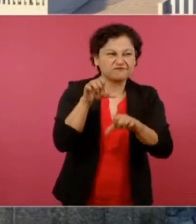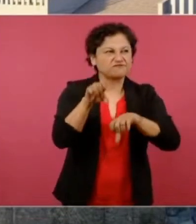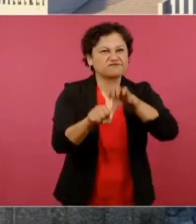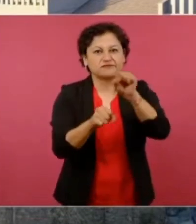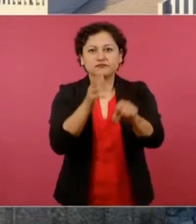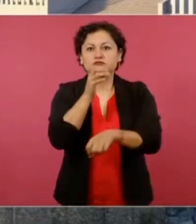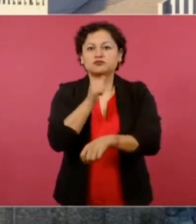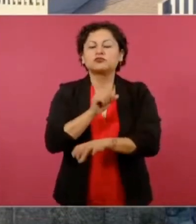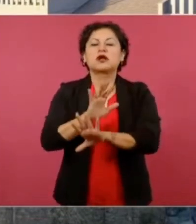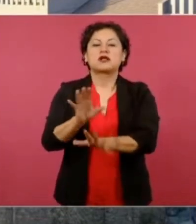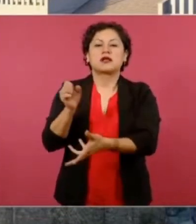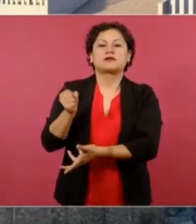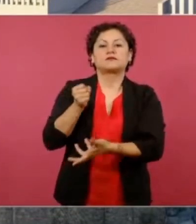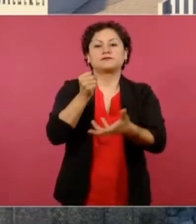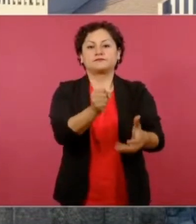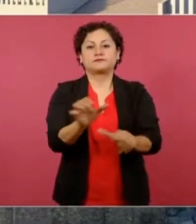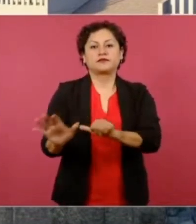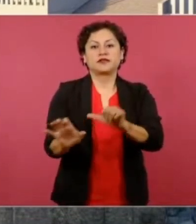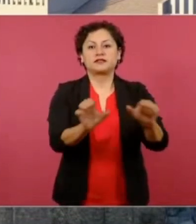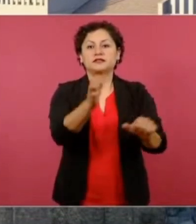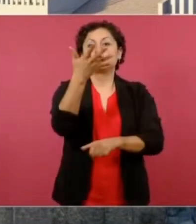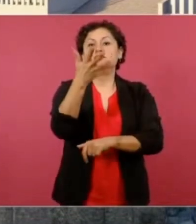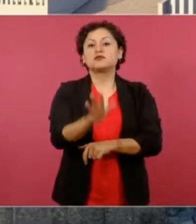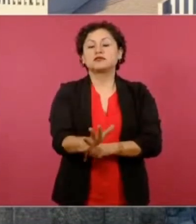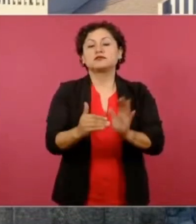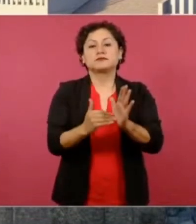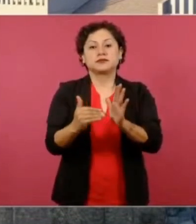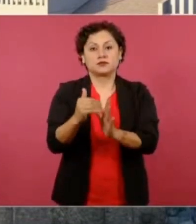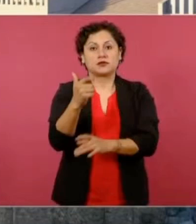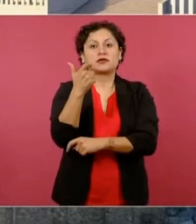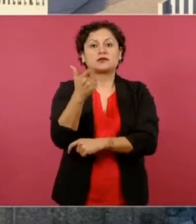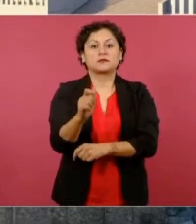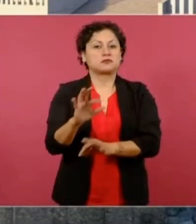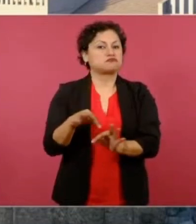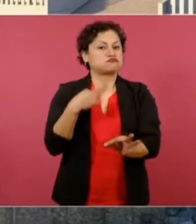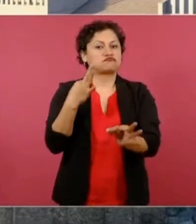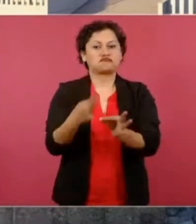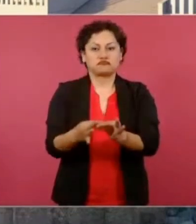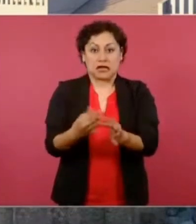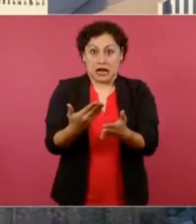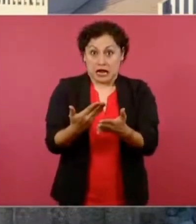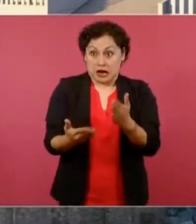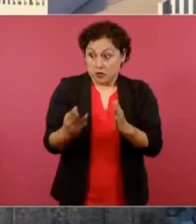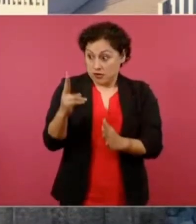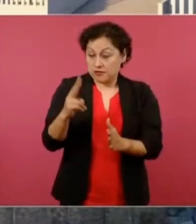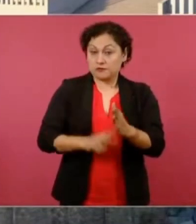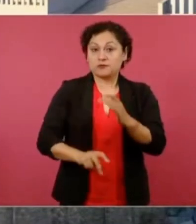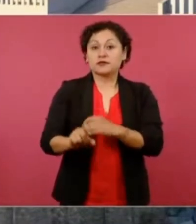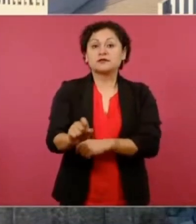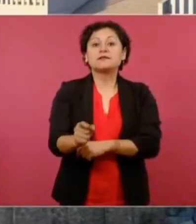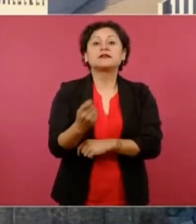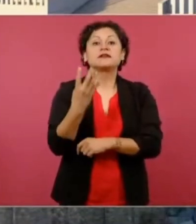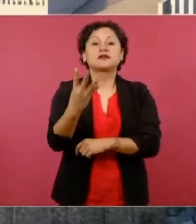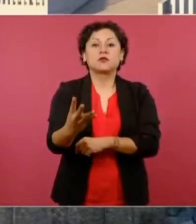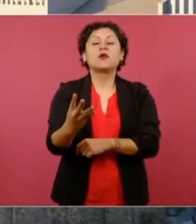Hubo una inversión de 610 millones de pesos, se está concluyendo y este año entra en operación con